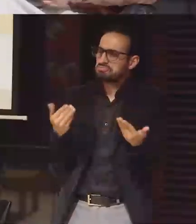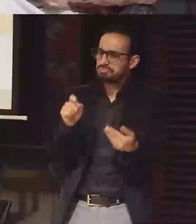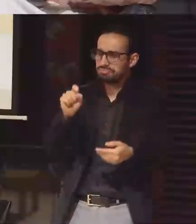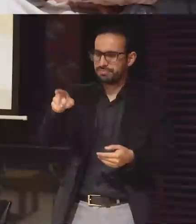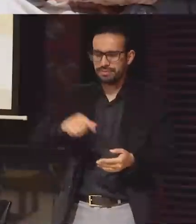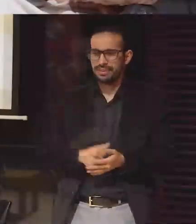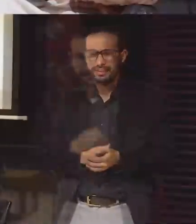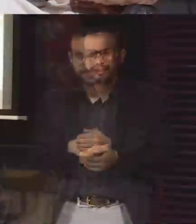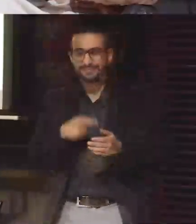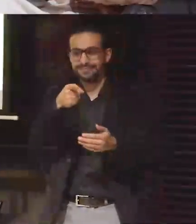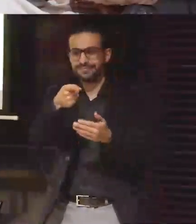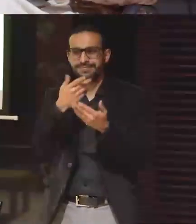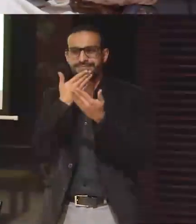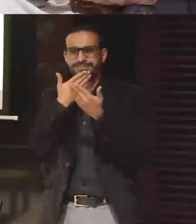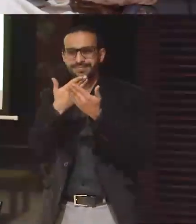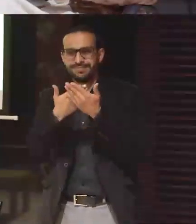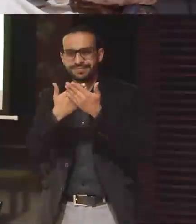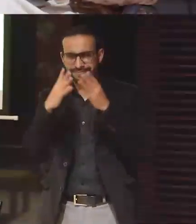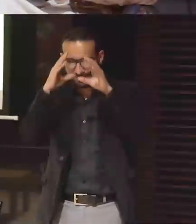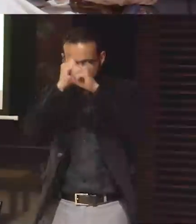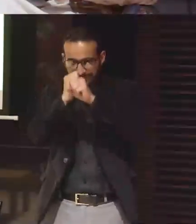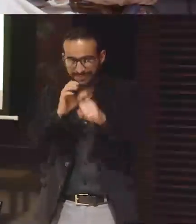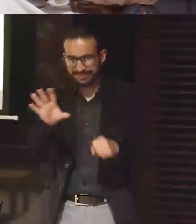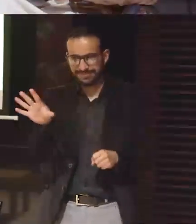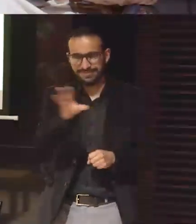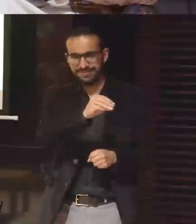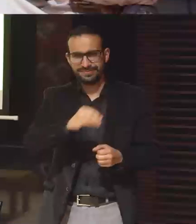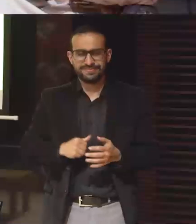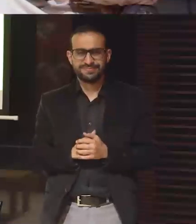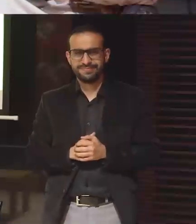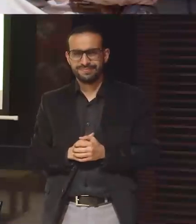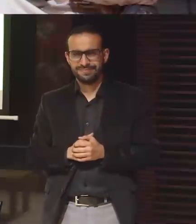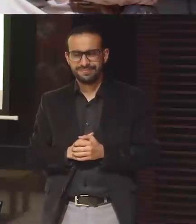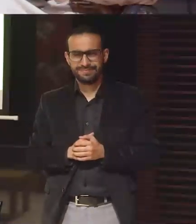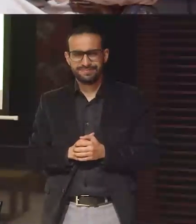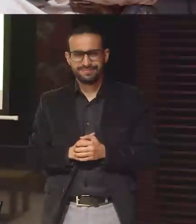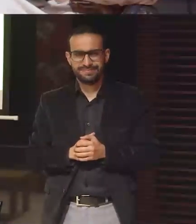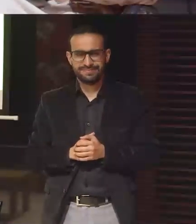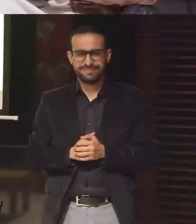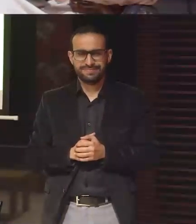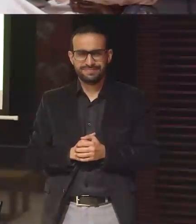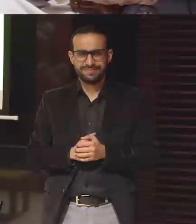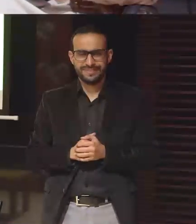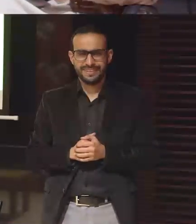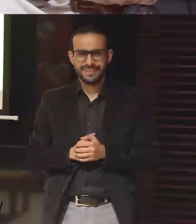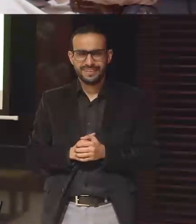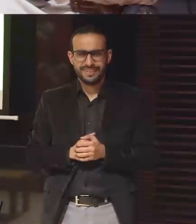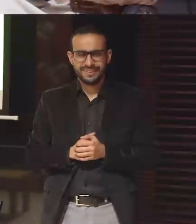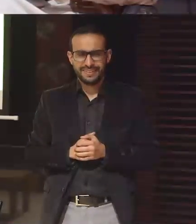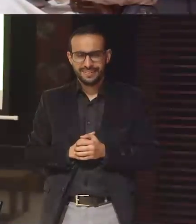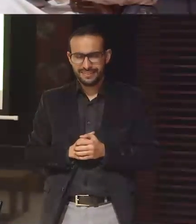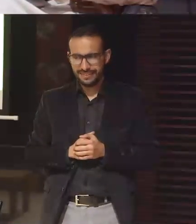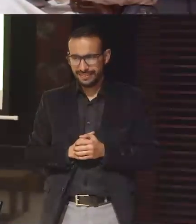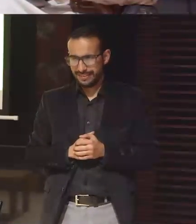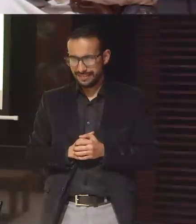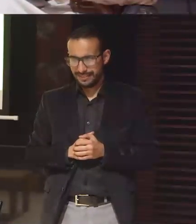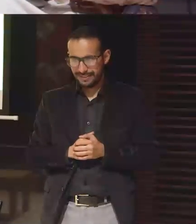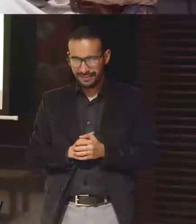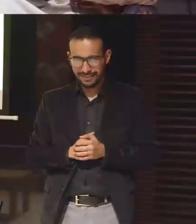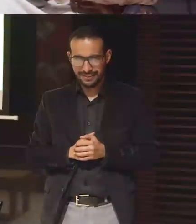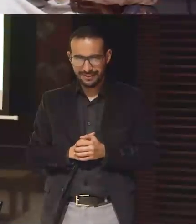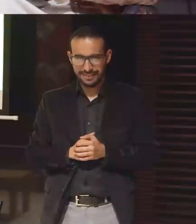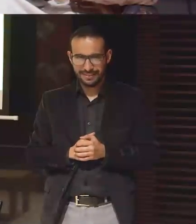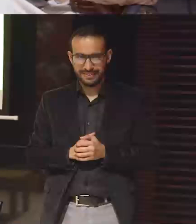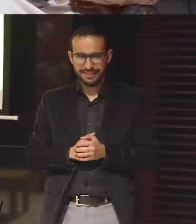Buenas noches a todos. Además de esto, tenemos el micrófono apagado. Solo voy a saludar a